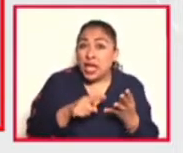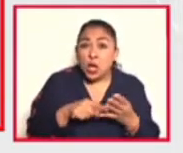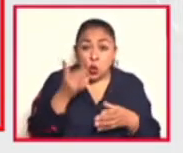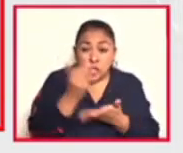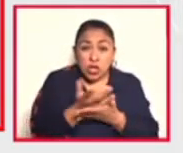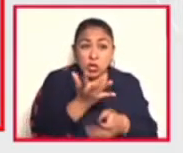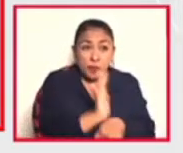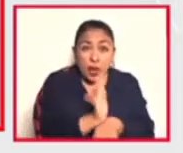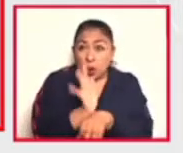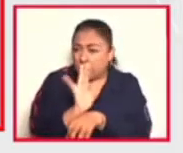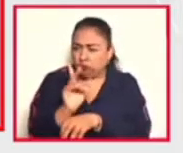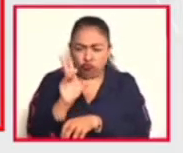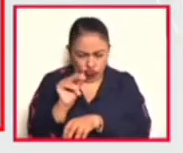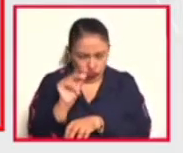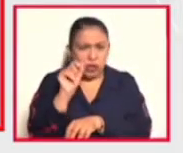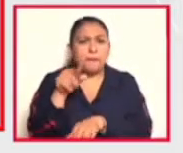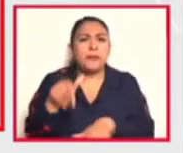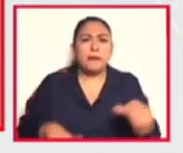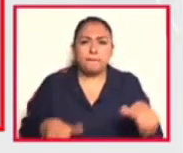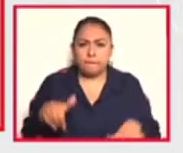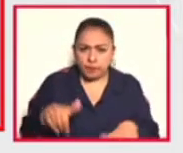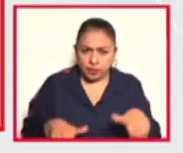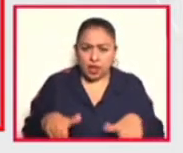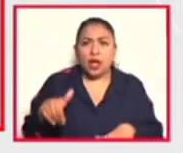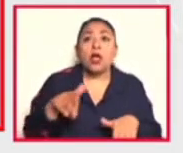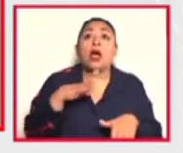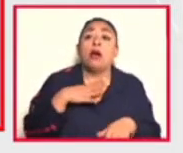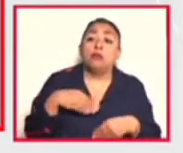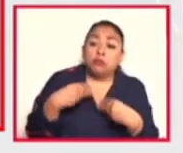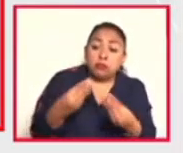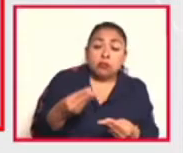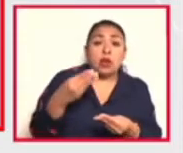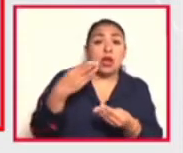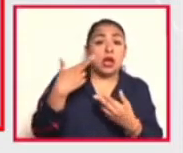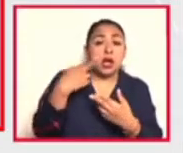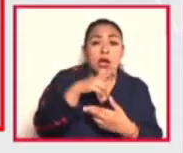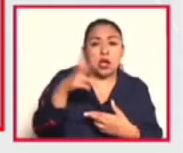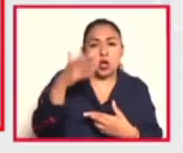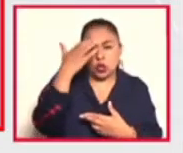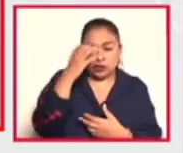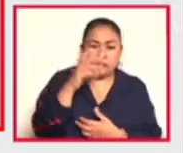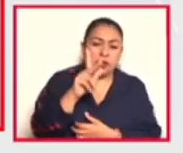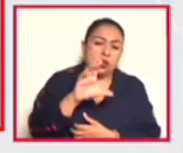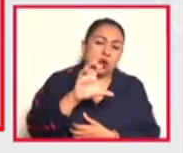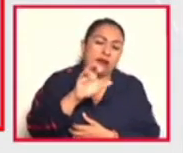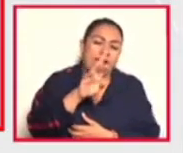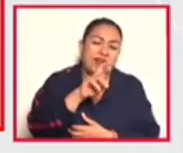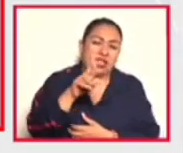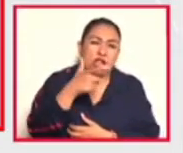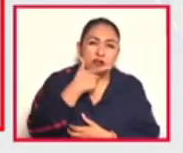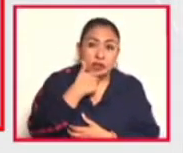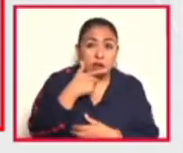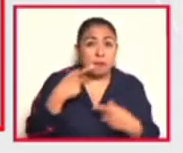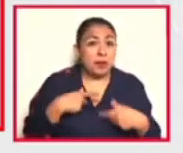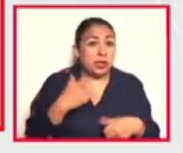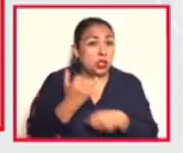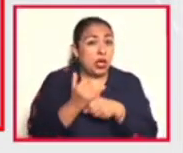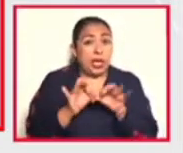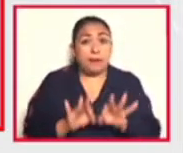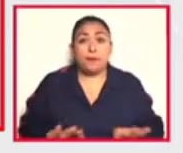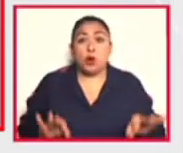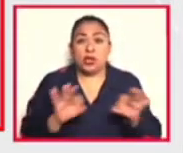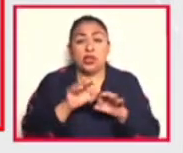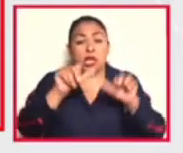mucho teatro, obtuvo también la Orden de Caballero Británico, un personaje fundamental en este imaginario del arte,